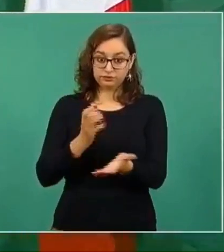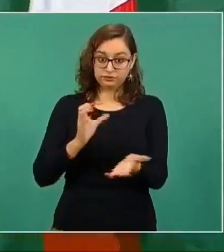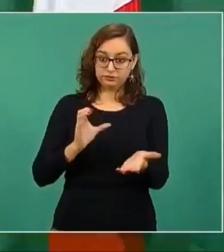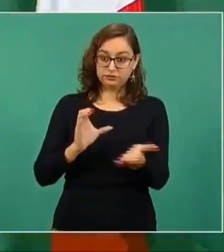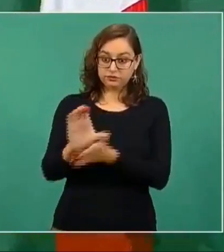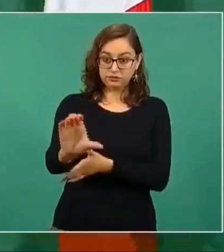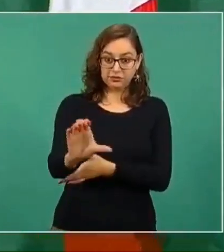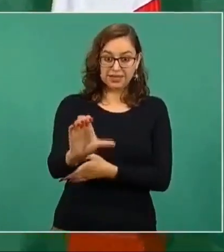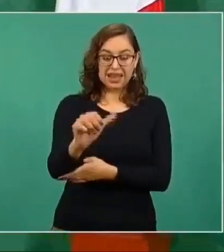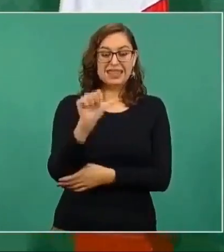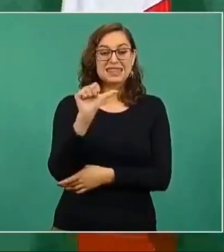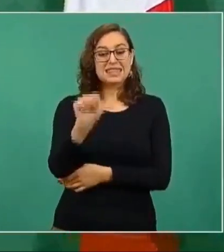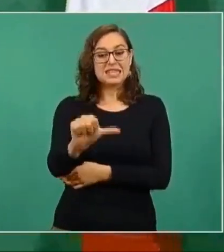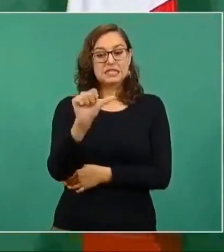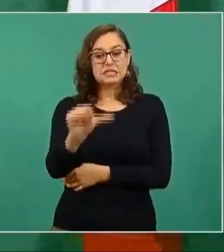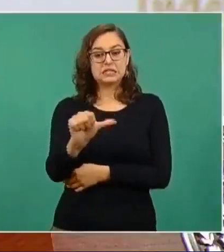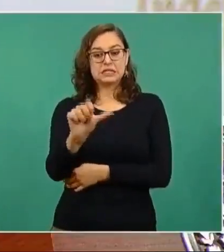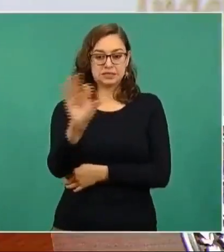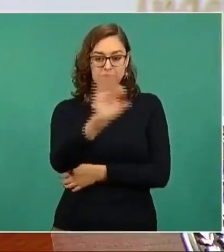16%,